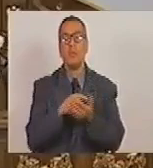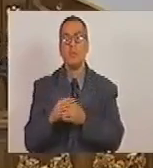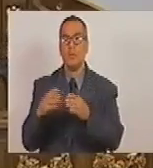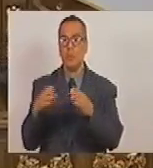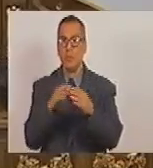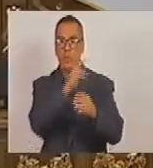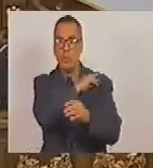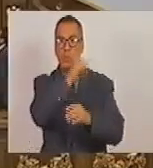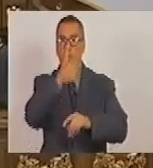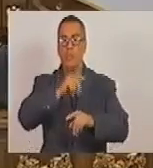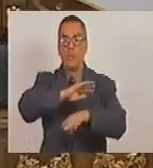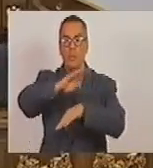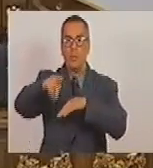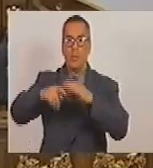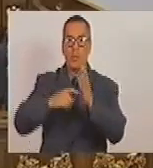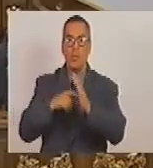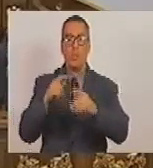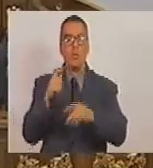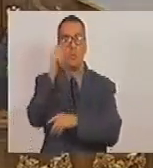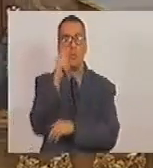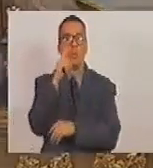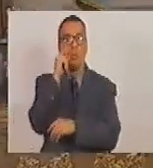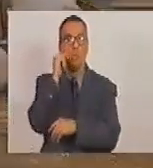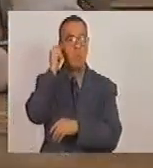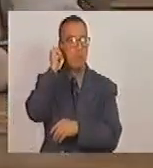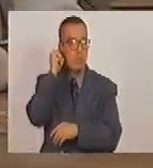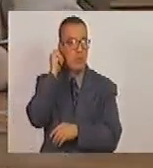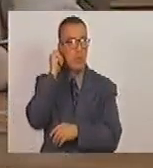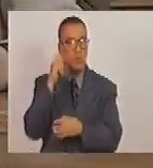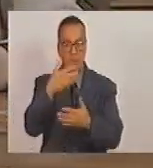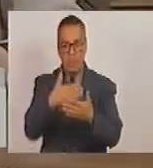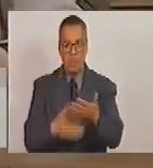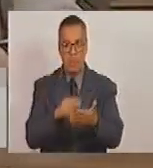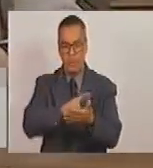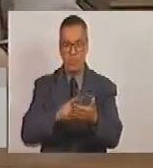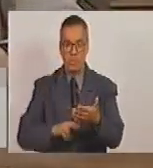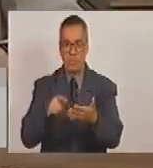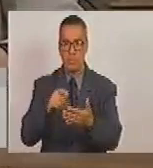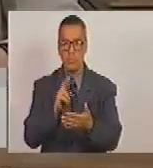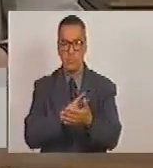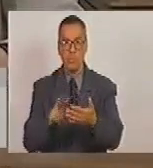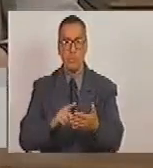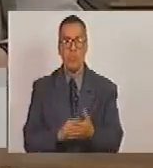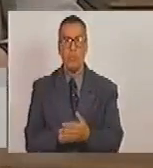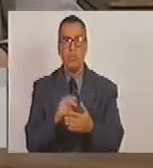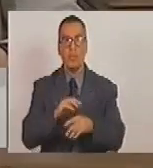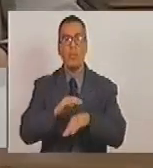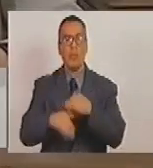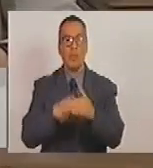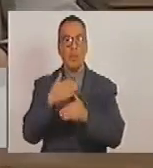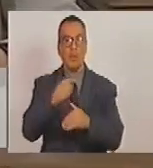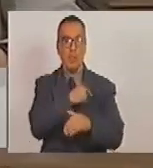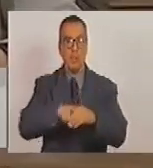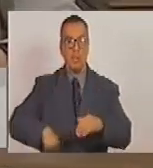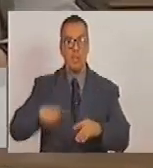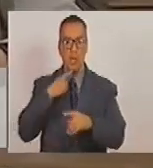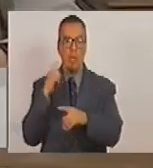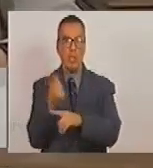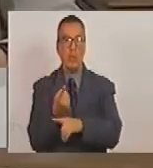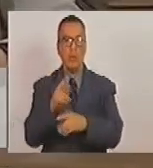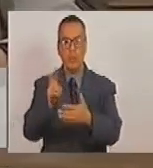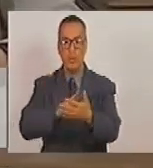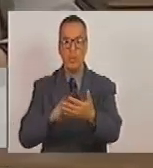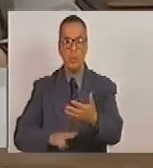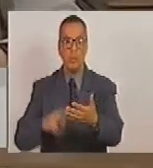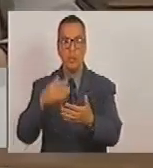Junta Directiva en pleno, las diputadas y los diputados indicados en lista anexa. Acto seguido, el presidente ordenó dar